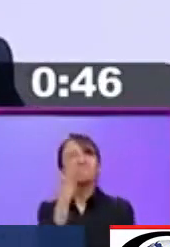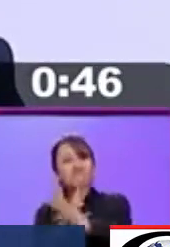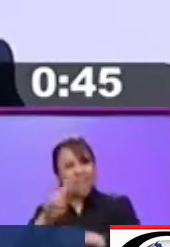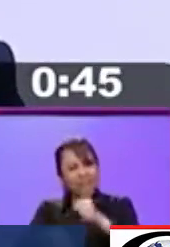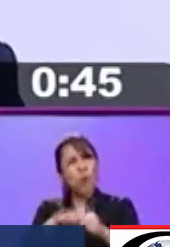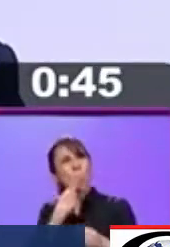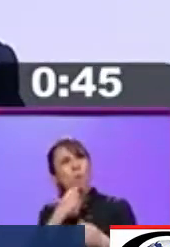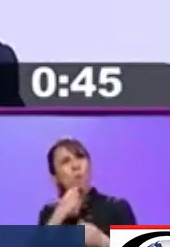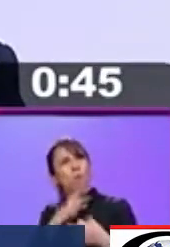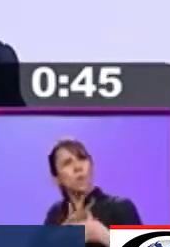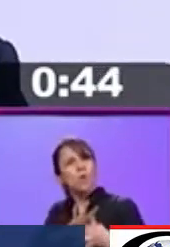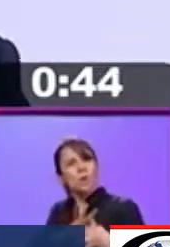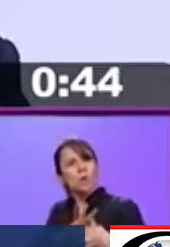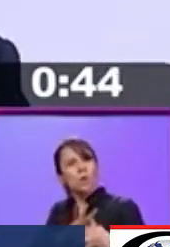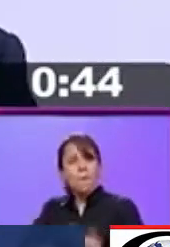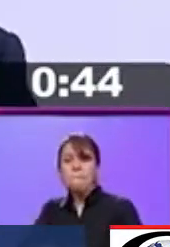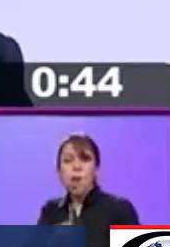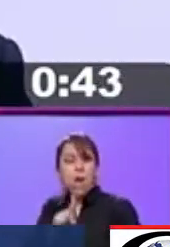principios diferentes, ¿no?